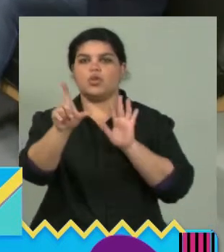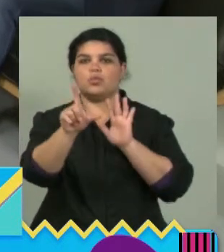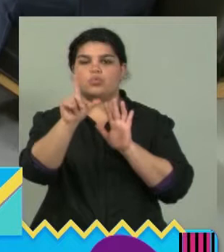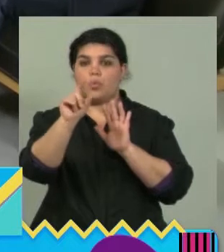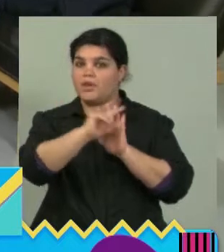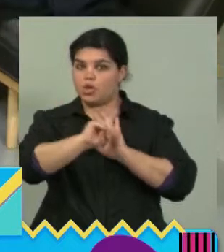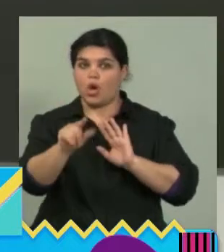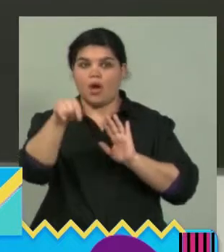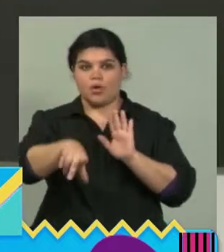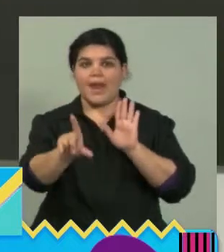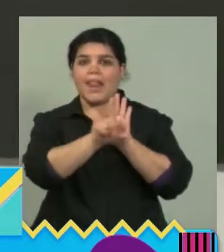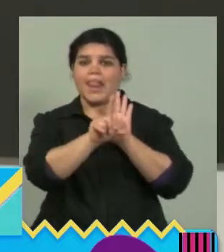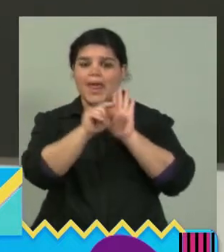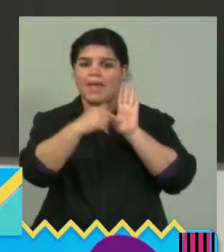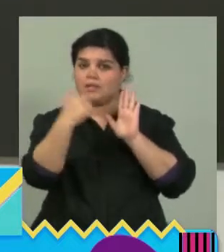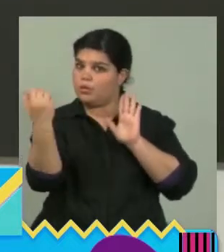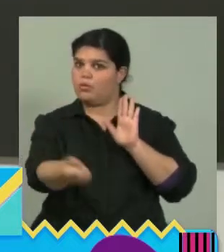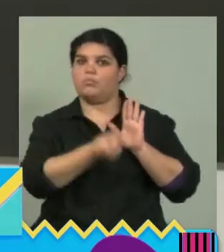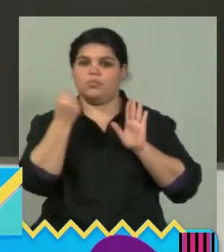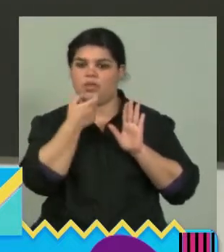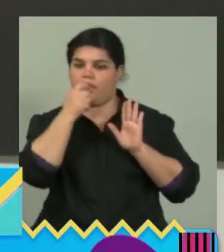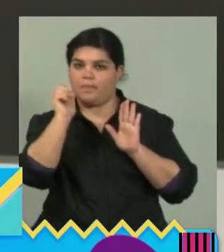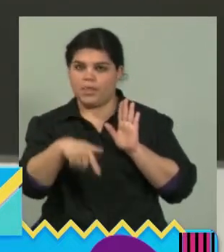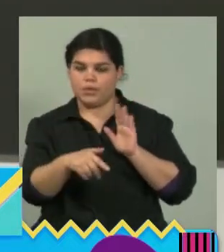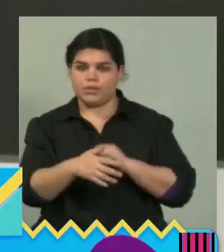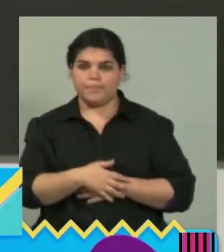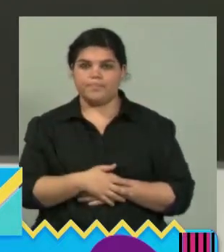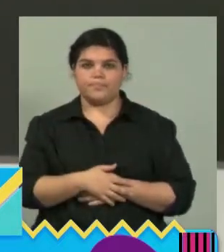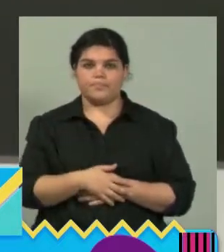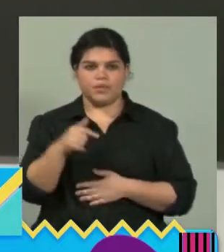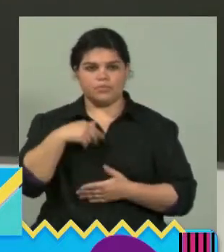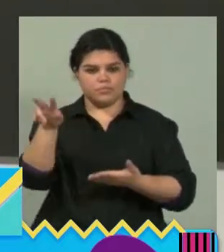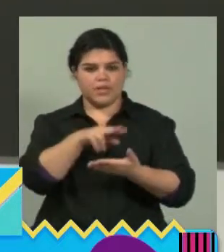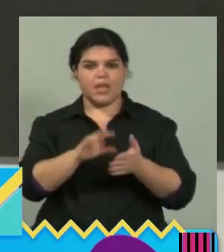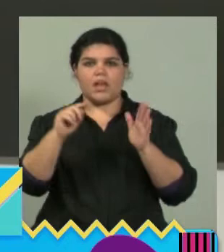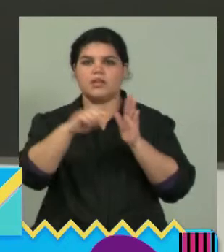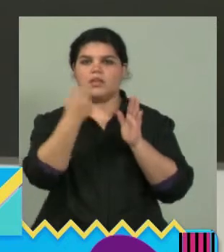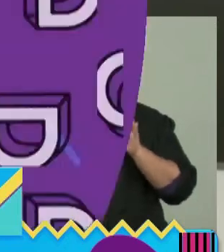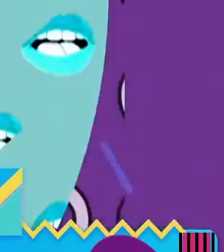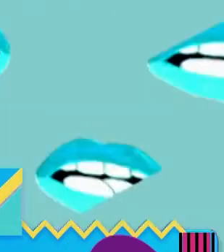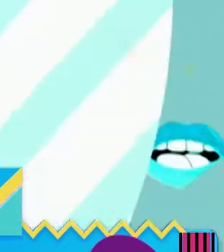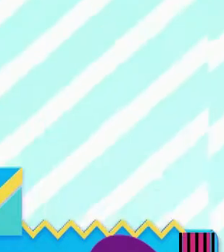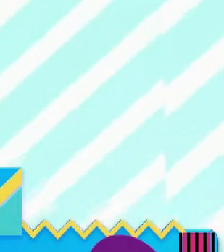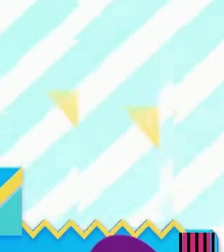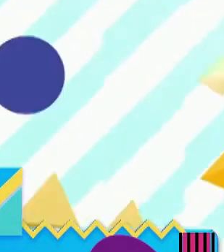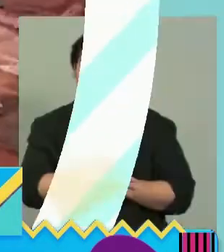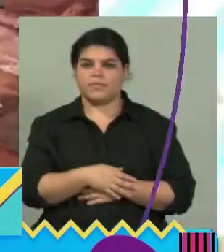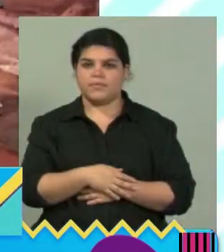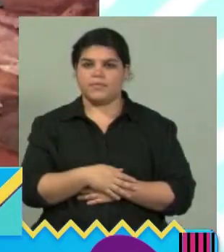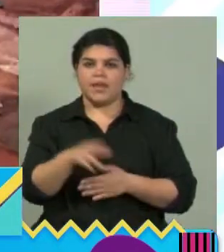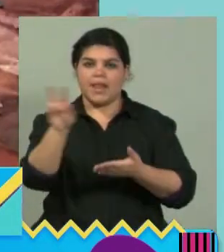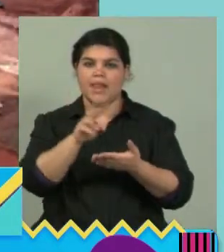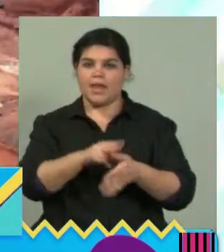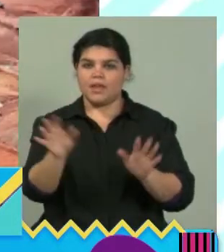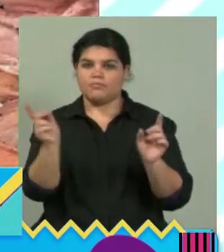vamos a nombrar ahora. Una ley muy importante para Mendoza, que voy a leer el artículo 1 brevemente para que nos pongamos en